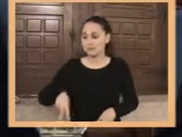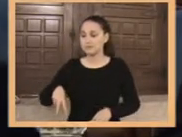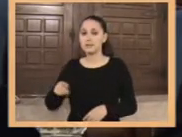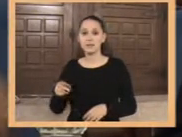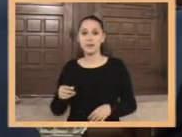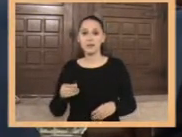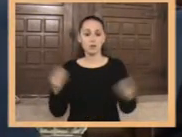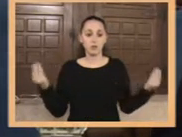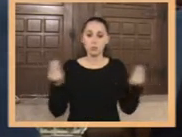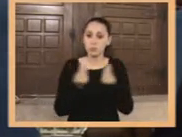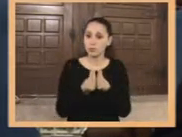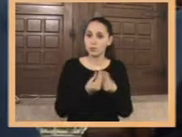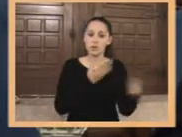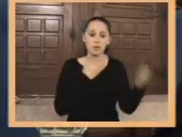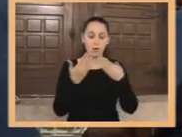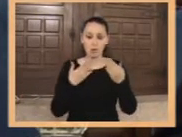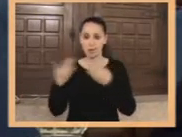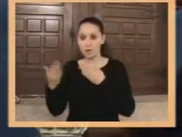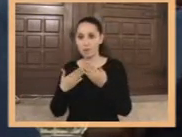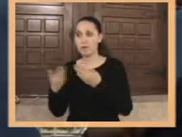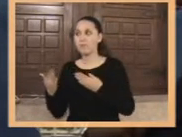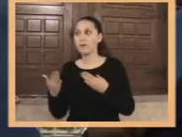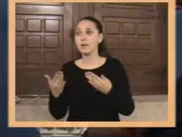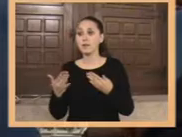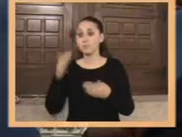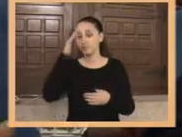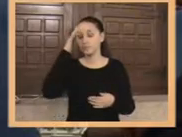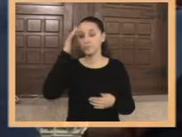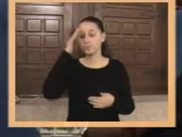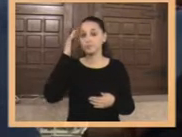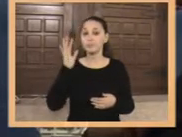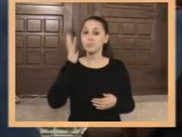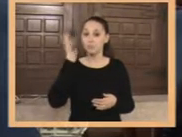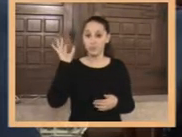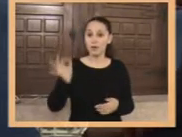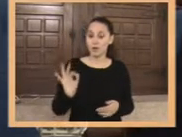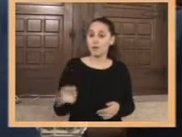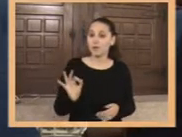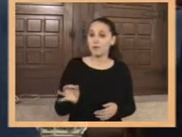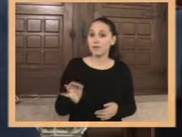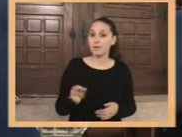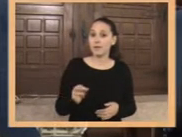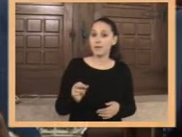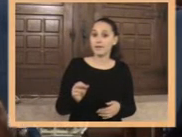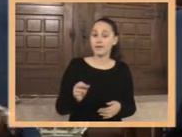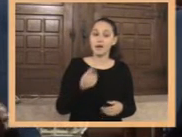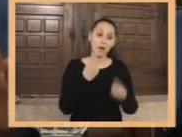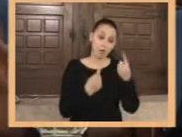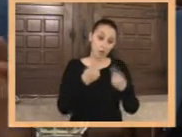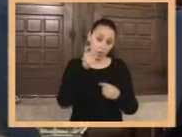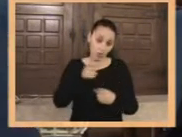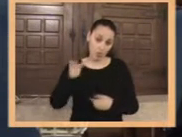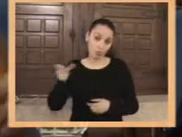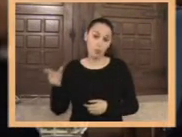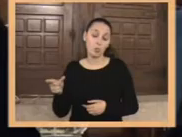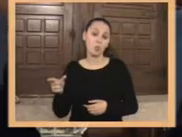Es verdad también que había una discrepancia entre algunos técnicos que consideraban que no